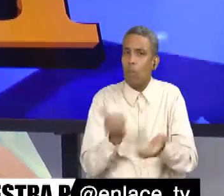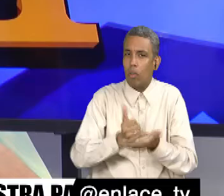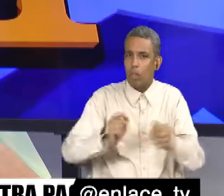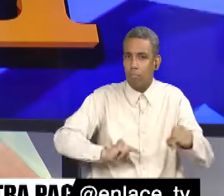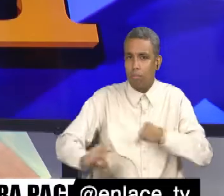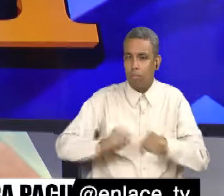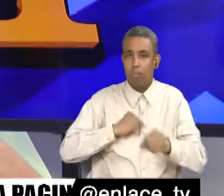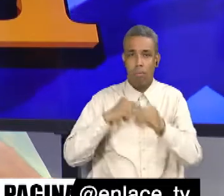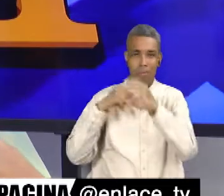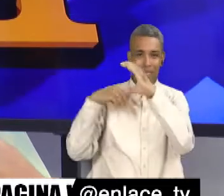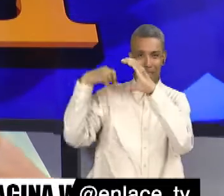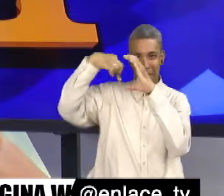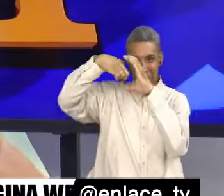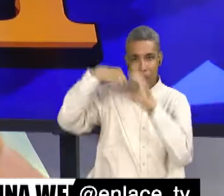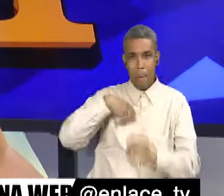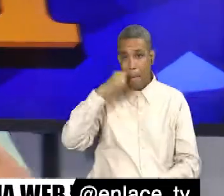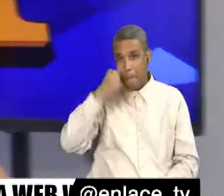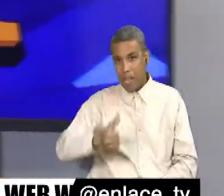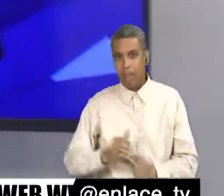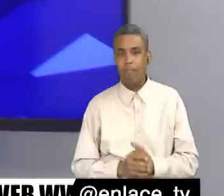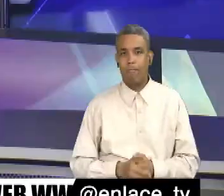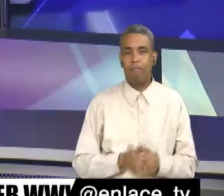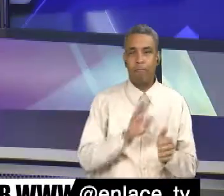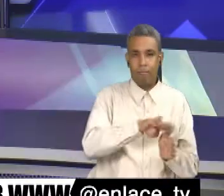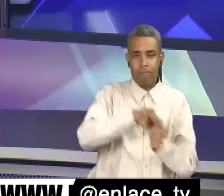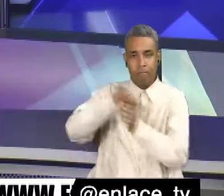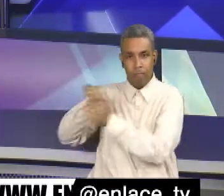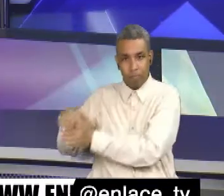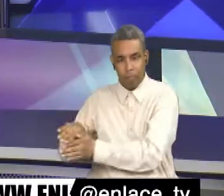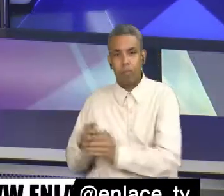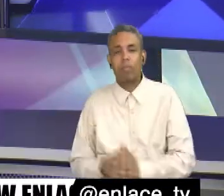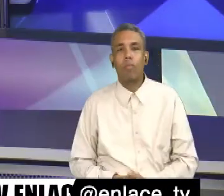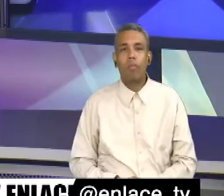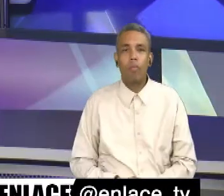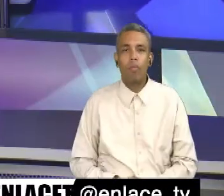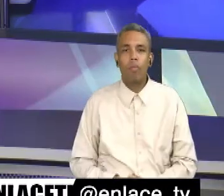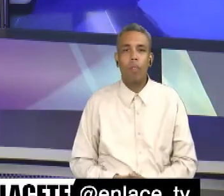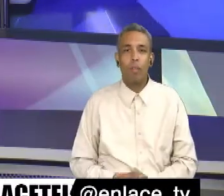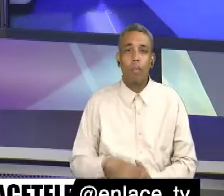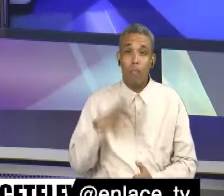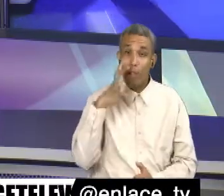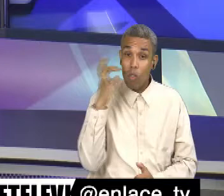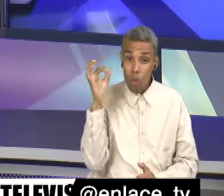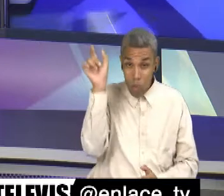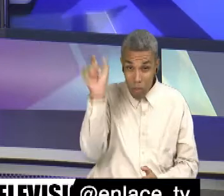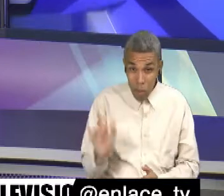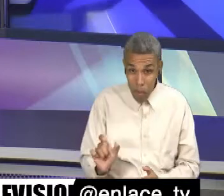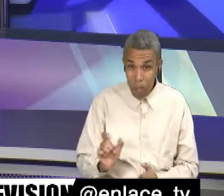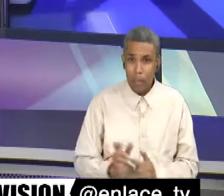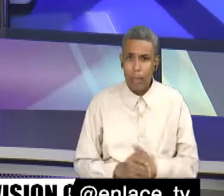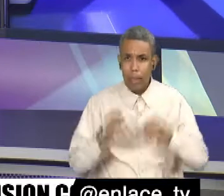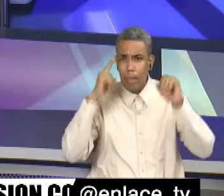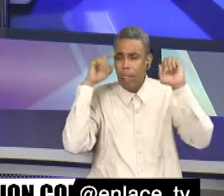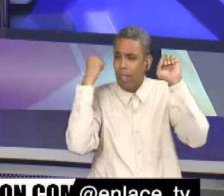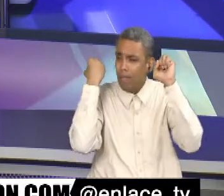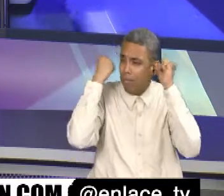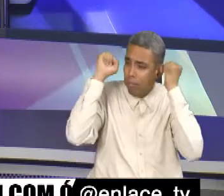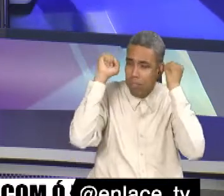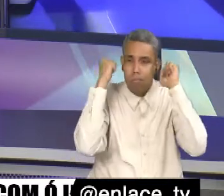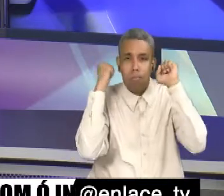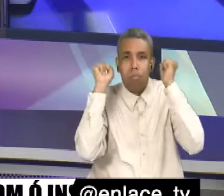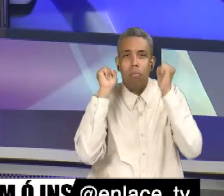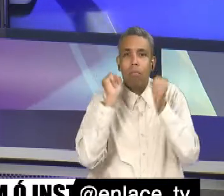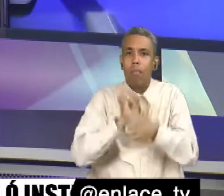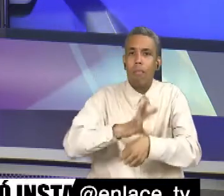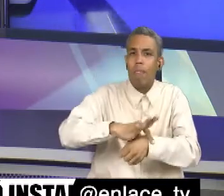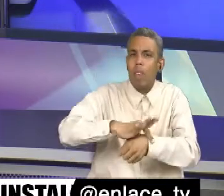auditorio del Centro Popular Comercial. En otras noticias, estamos hablando de un hombre angustiado, el cual pide a su EPS la entrega